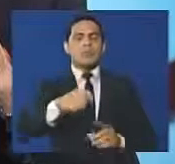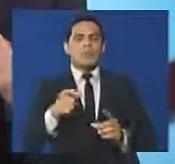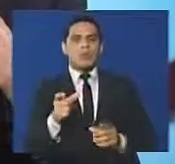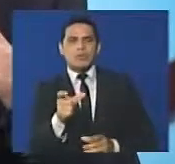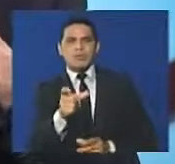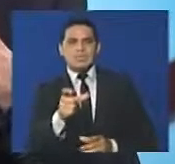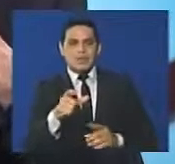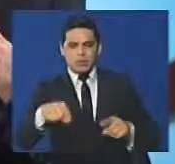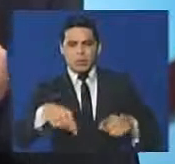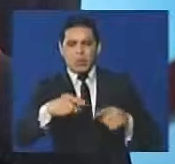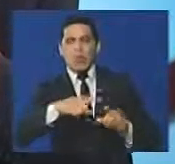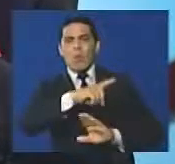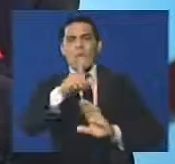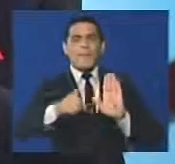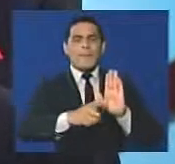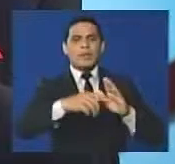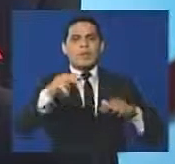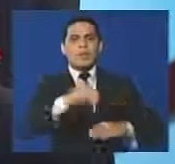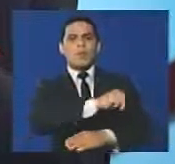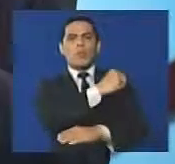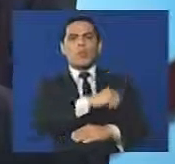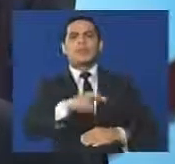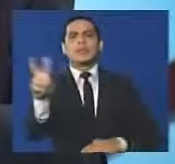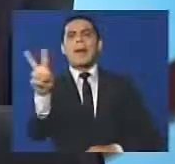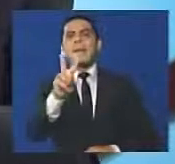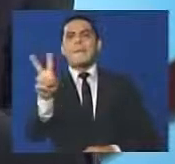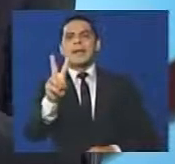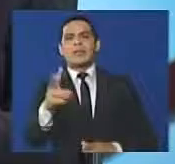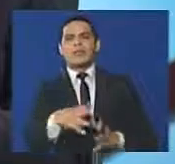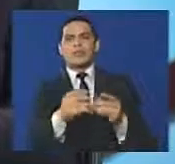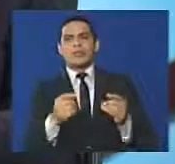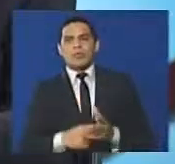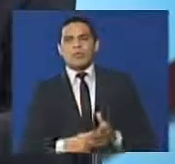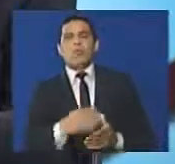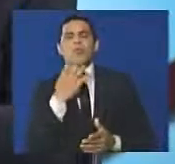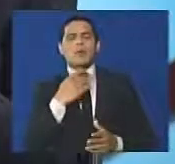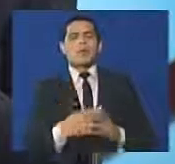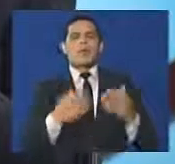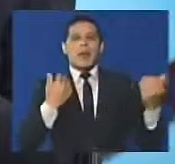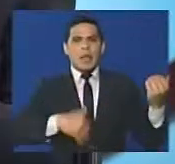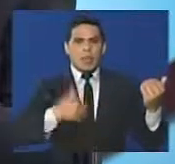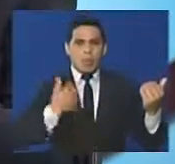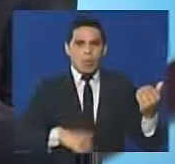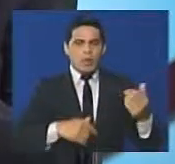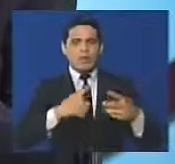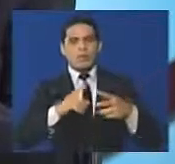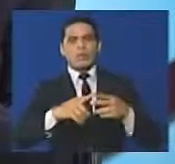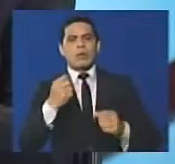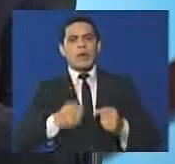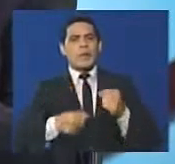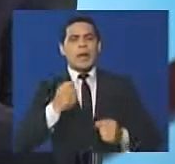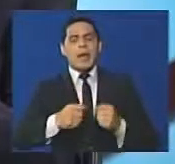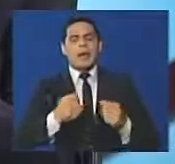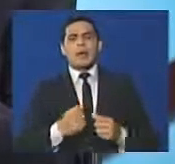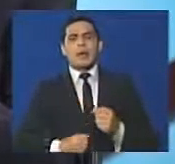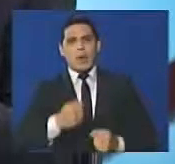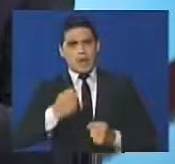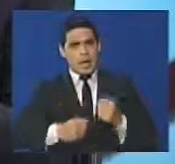y lo arreglo todo, se hizo adaptado para el 4, la maraca,